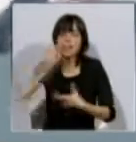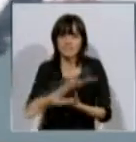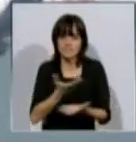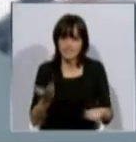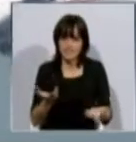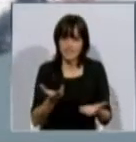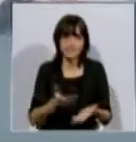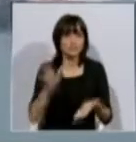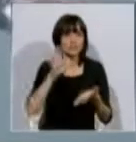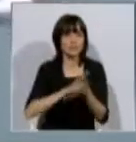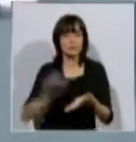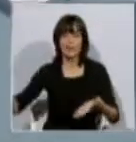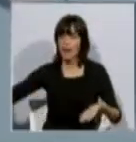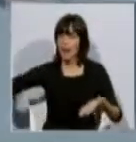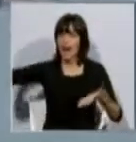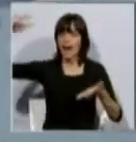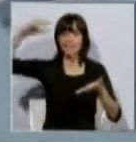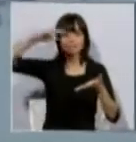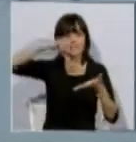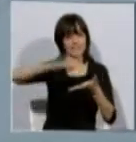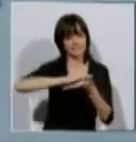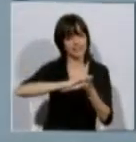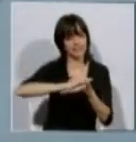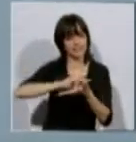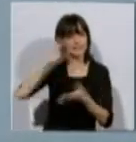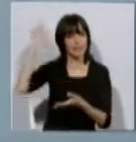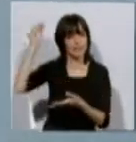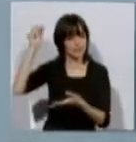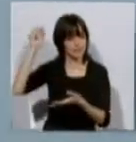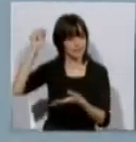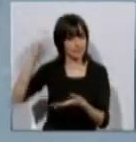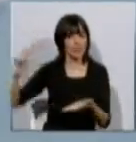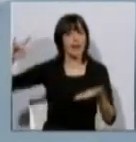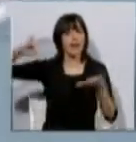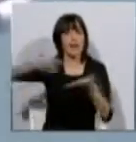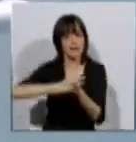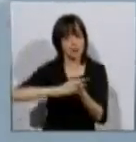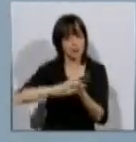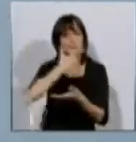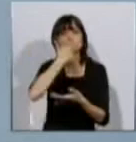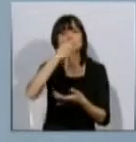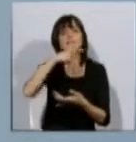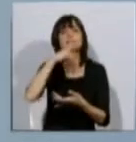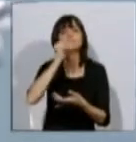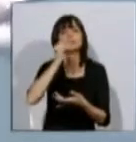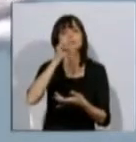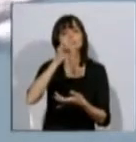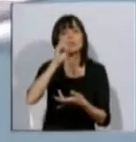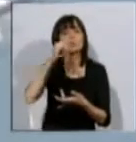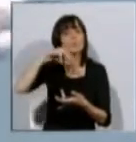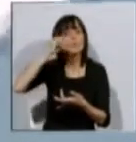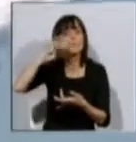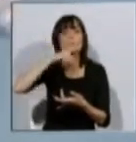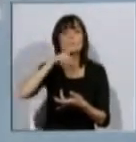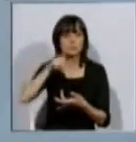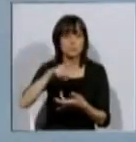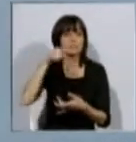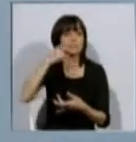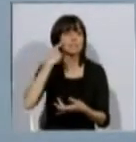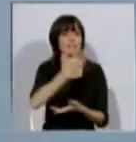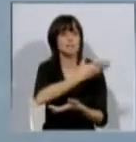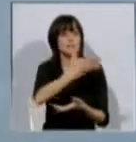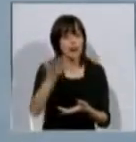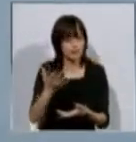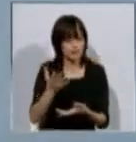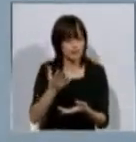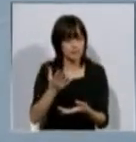de aterrizajes en Río de Janeiro, en el aeropuerto Santos Dumont. Filmados, estas imágenes están